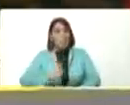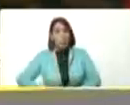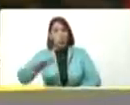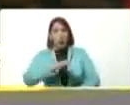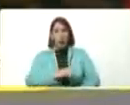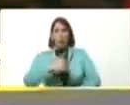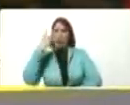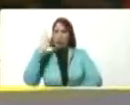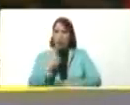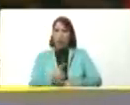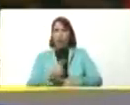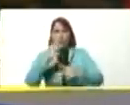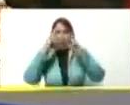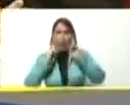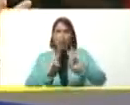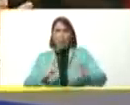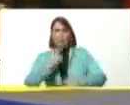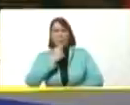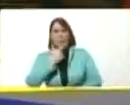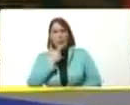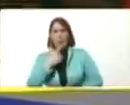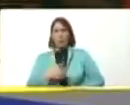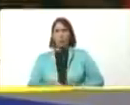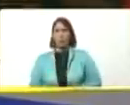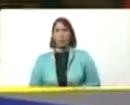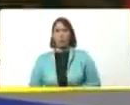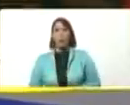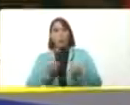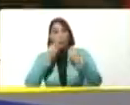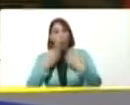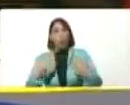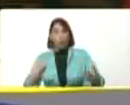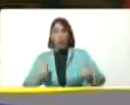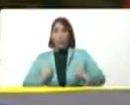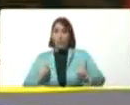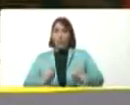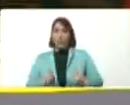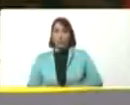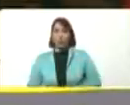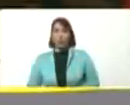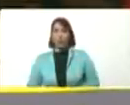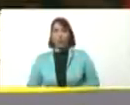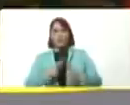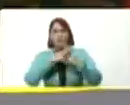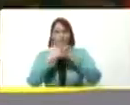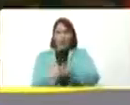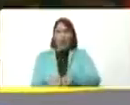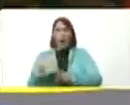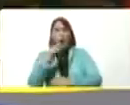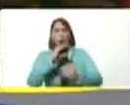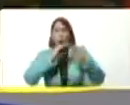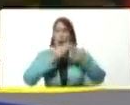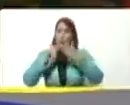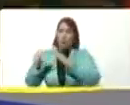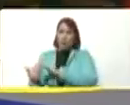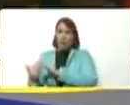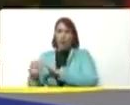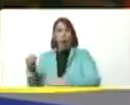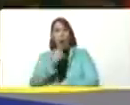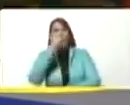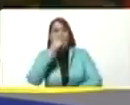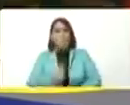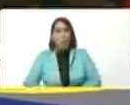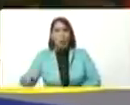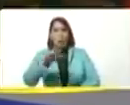todo limpio y bello. Qué bueno es vivir en un barrio, en una comunidad, en un